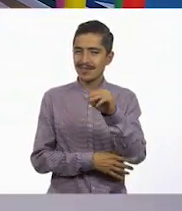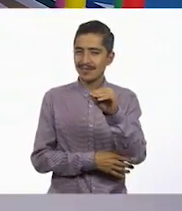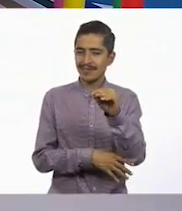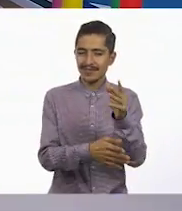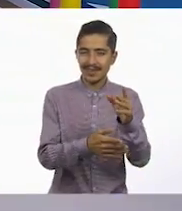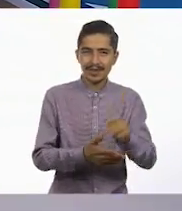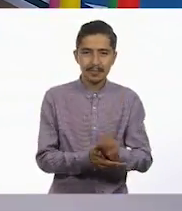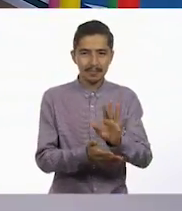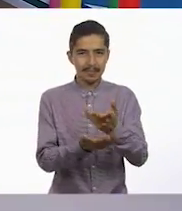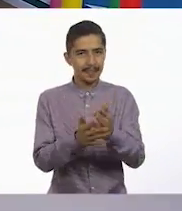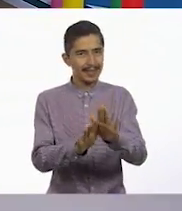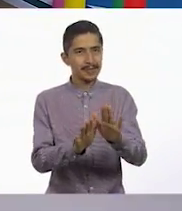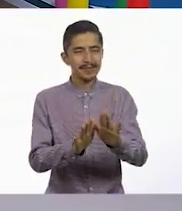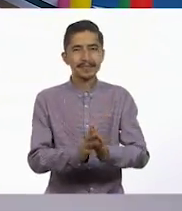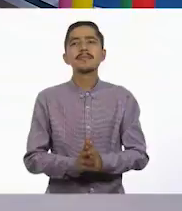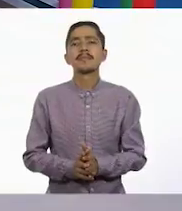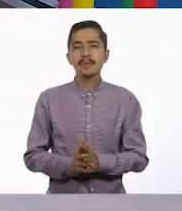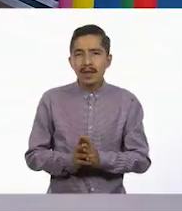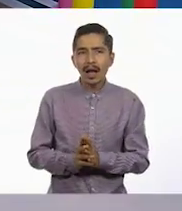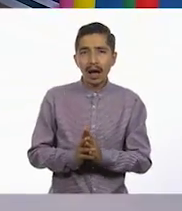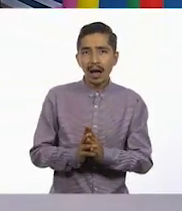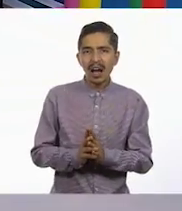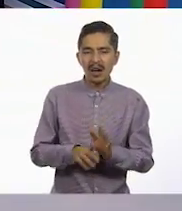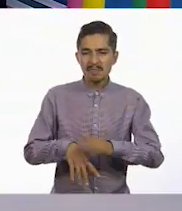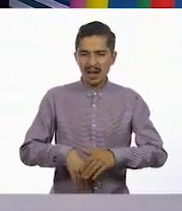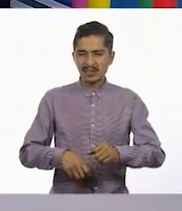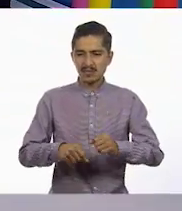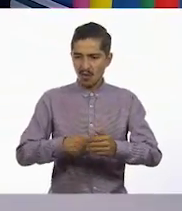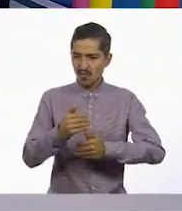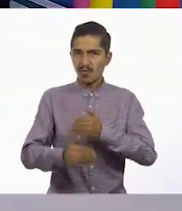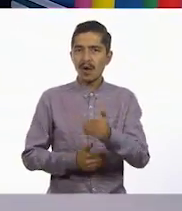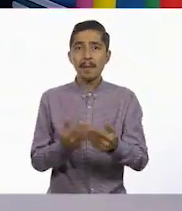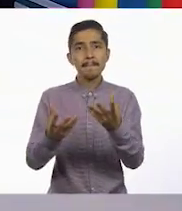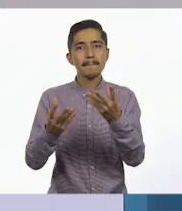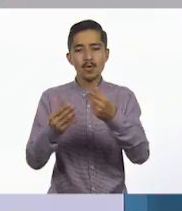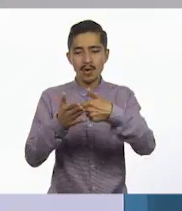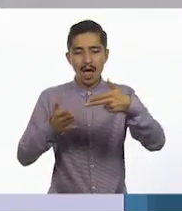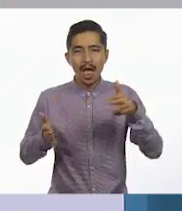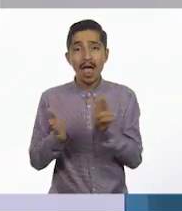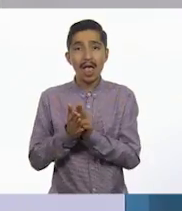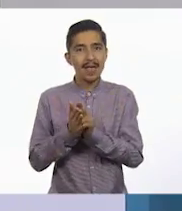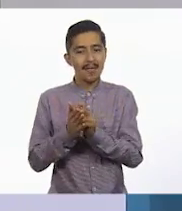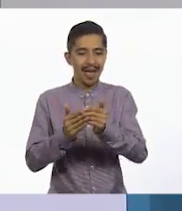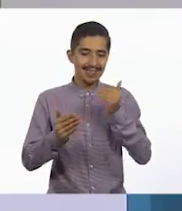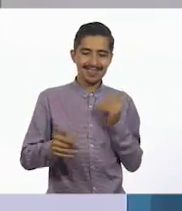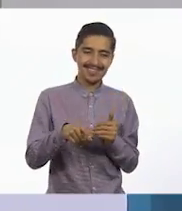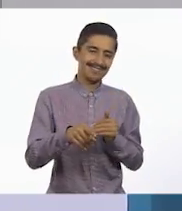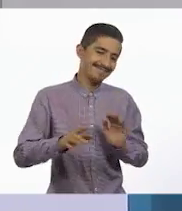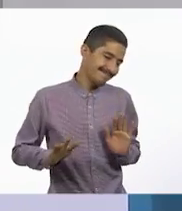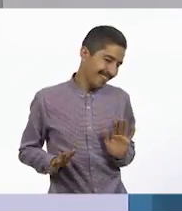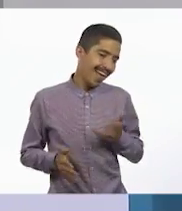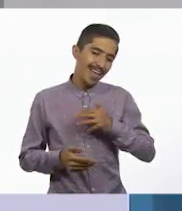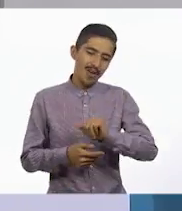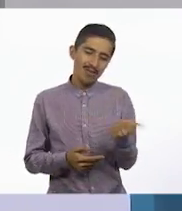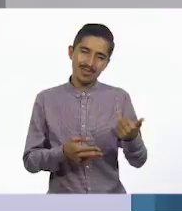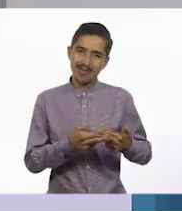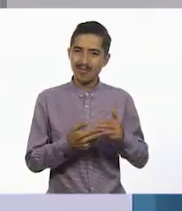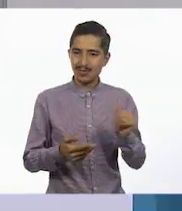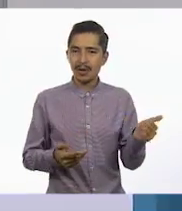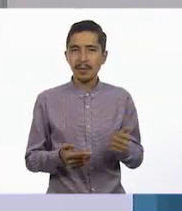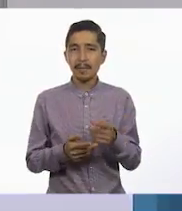narro algunas grandiosas hazañas, pues hay muchos héroes antes de ti. Pero para que no repitas